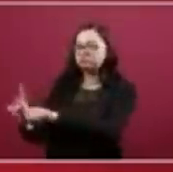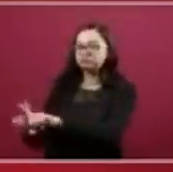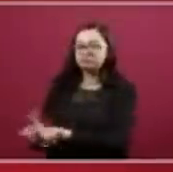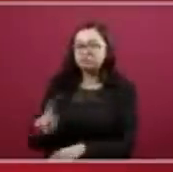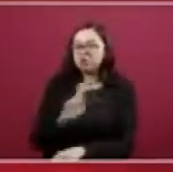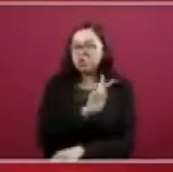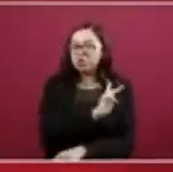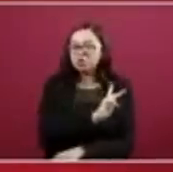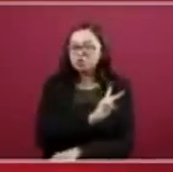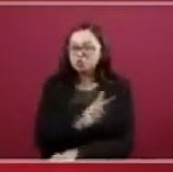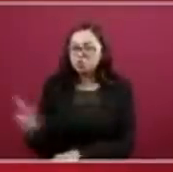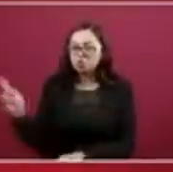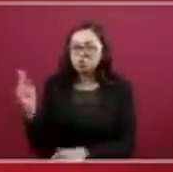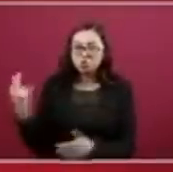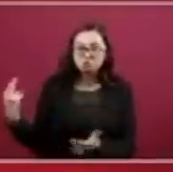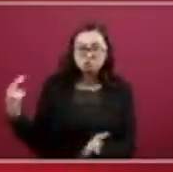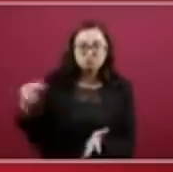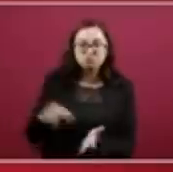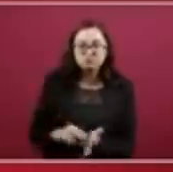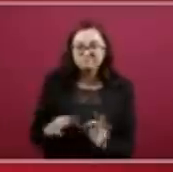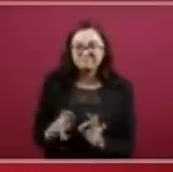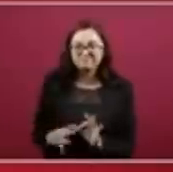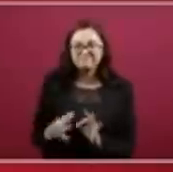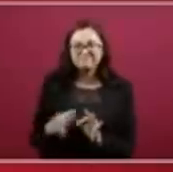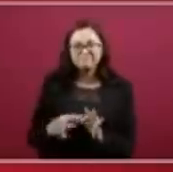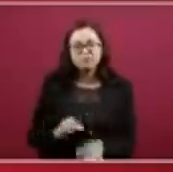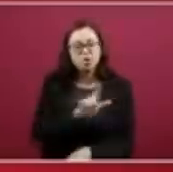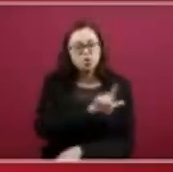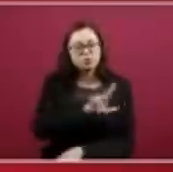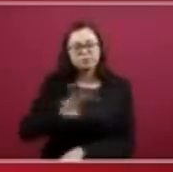Todos los días, de lunes a viernes.